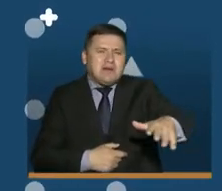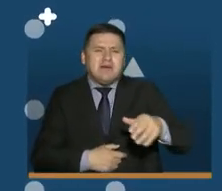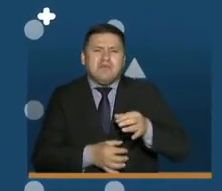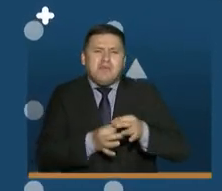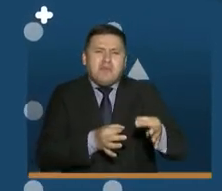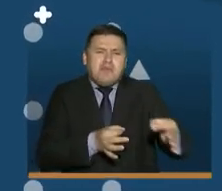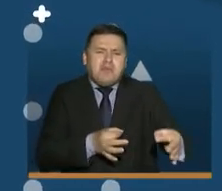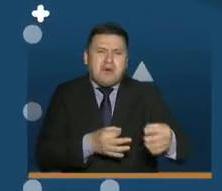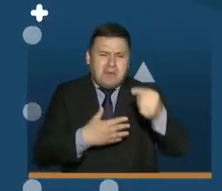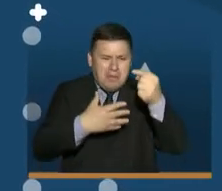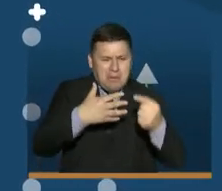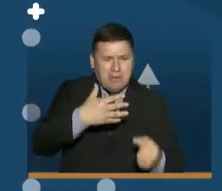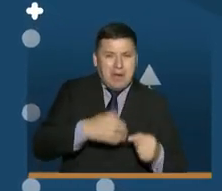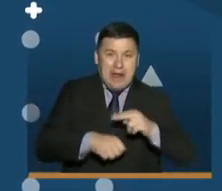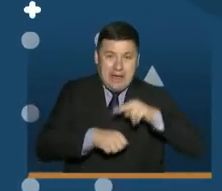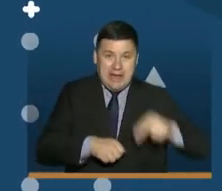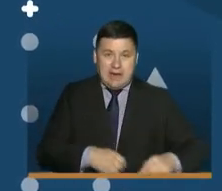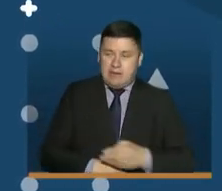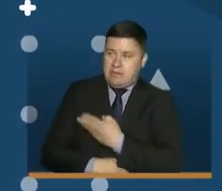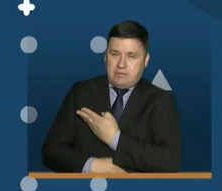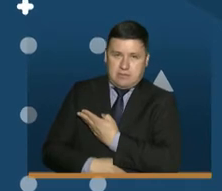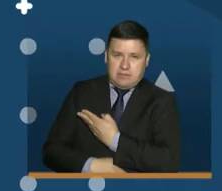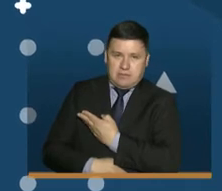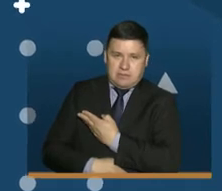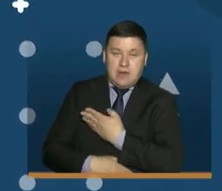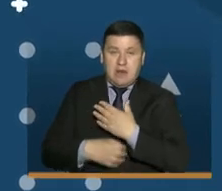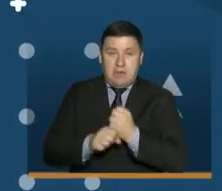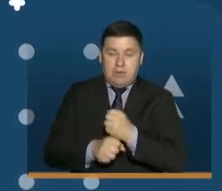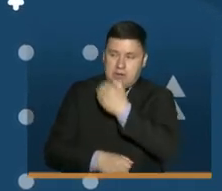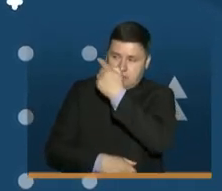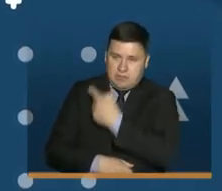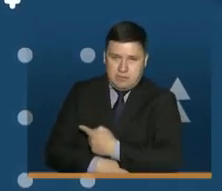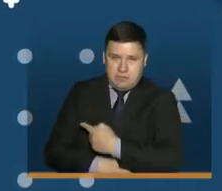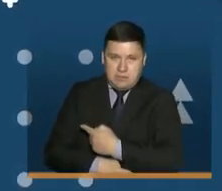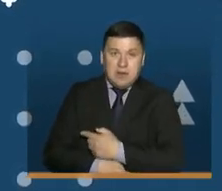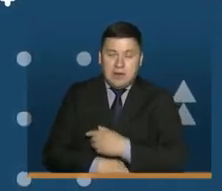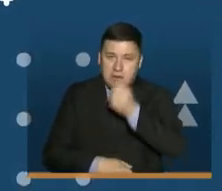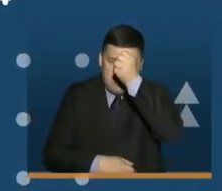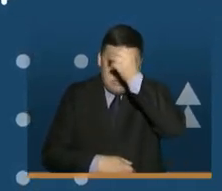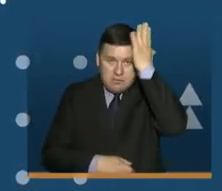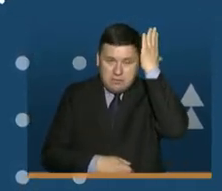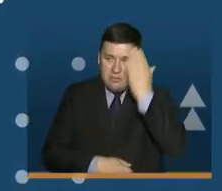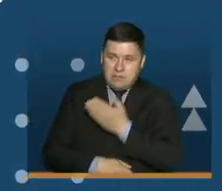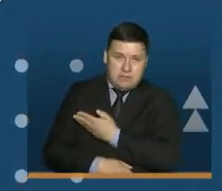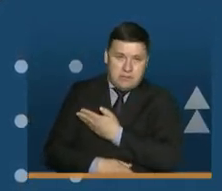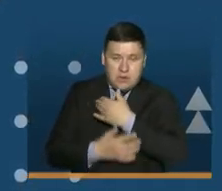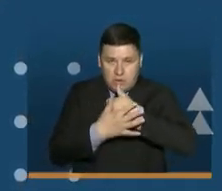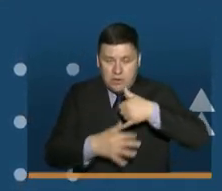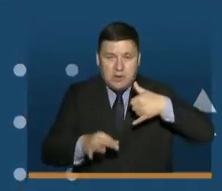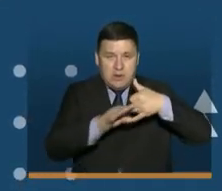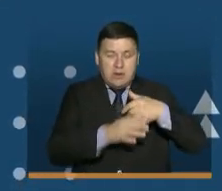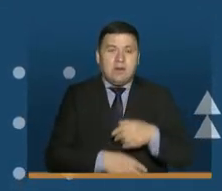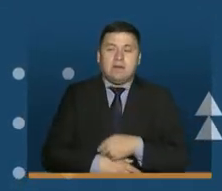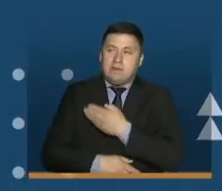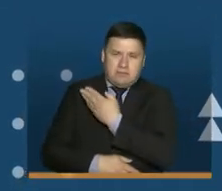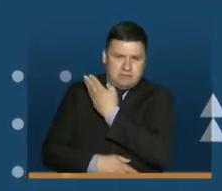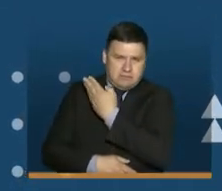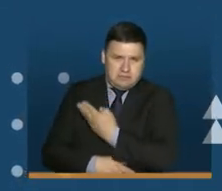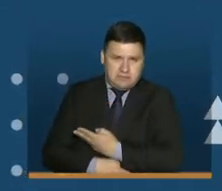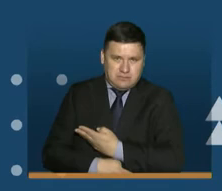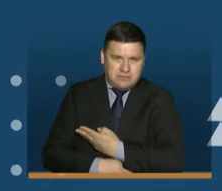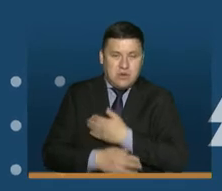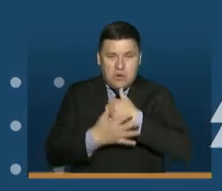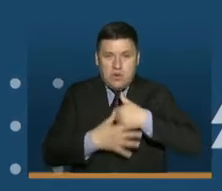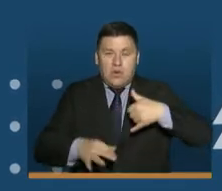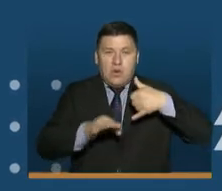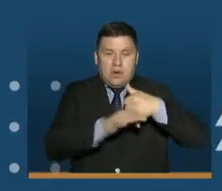Andrés de Tumaco y Barbacoas en Nariño, Taraira y Mitú en Baupés, Mapiripana y Barrancominas en Guainía, Miraflores y El Retorno en